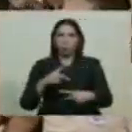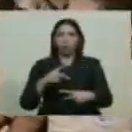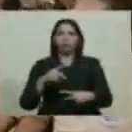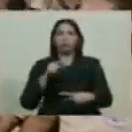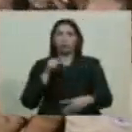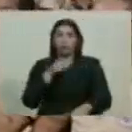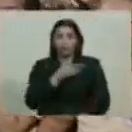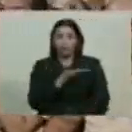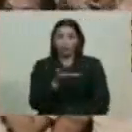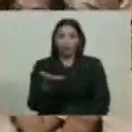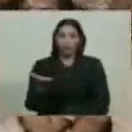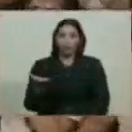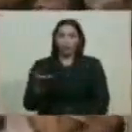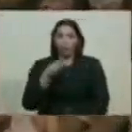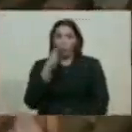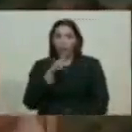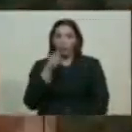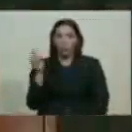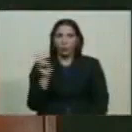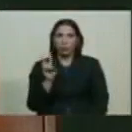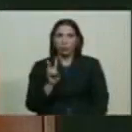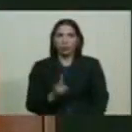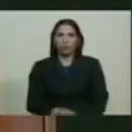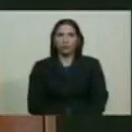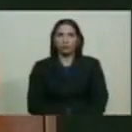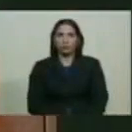juventud venezolana.